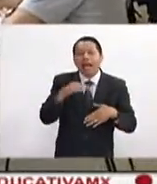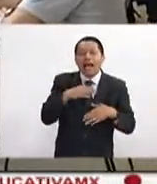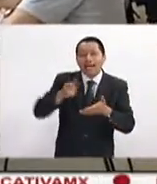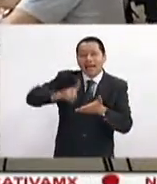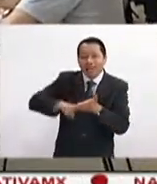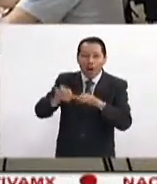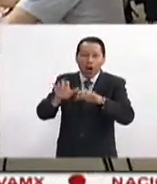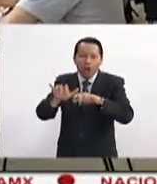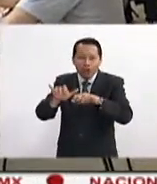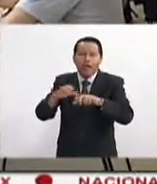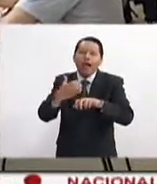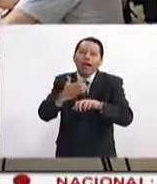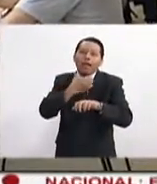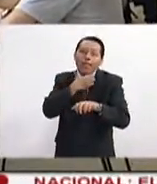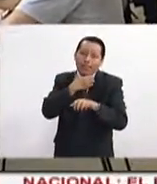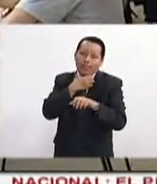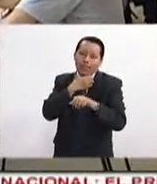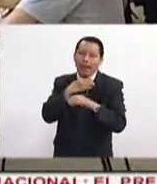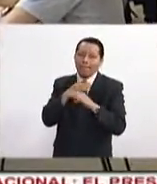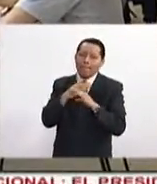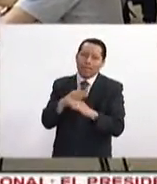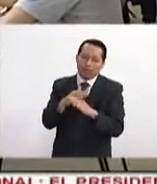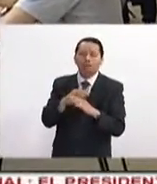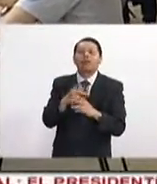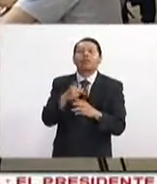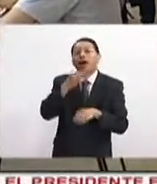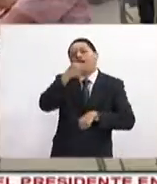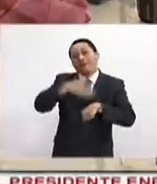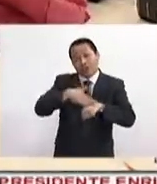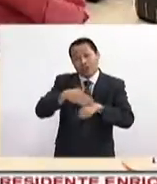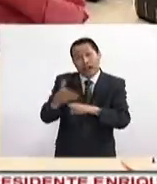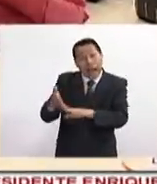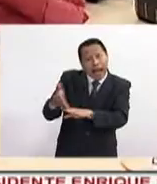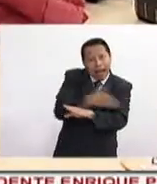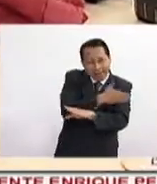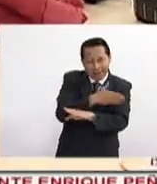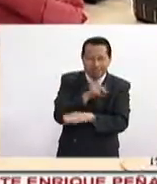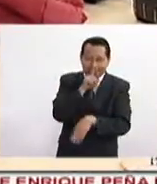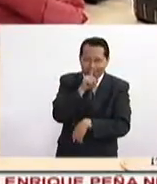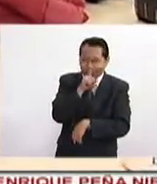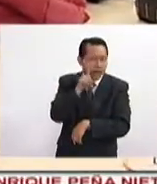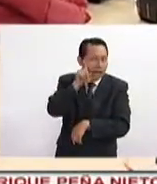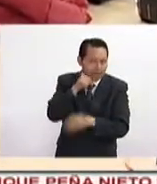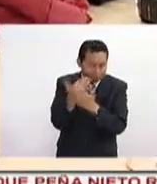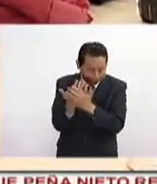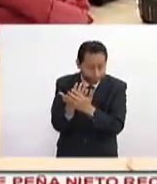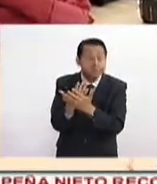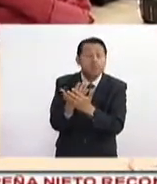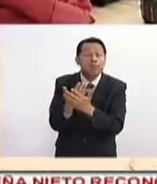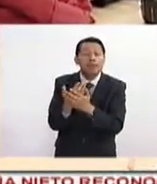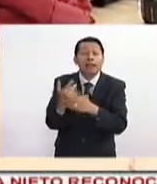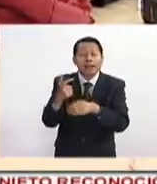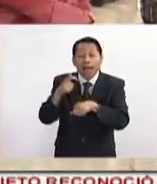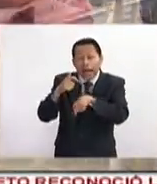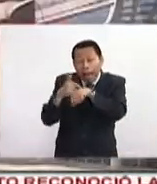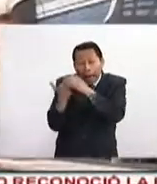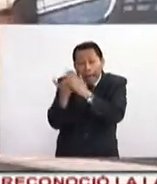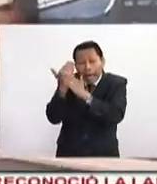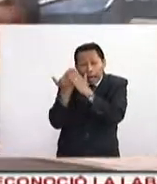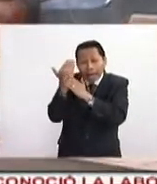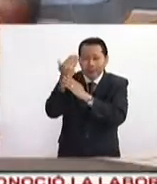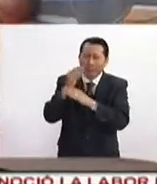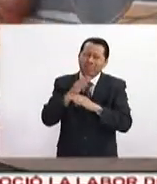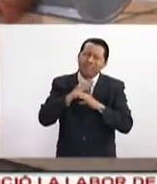saturar antes de que inicie el proceso. Así que, por favor, no inicien antes de mañana. evitar hacerlo en las primeras horas, es